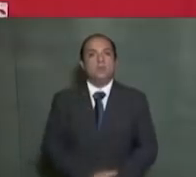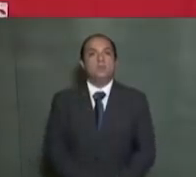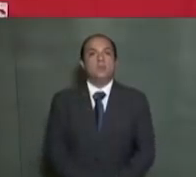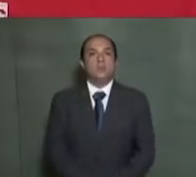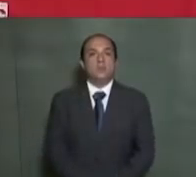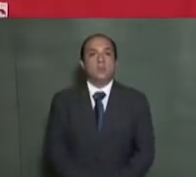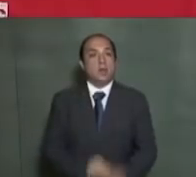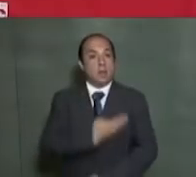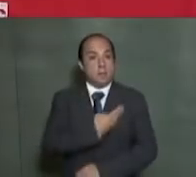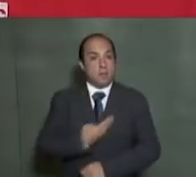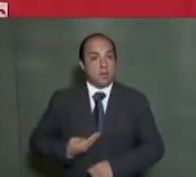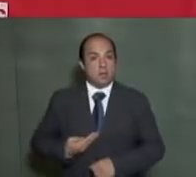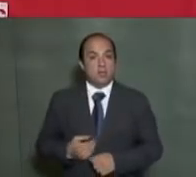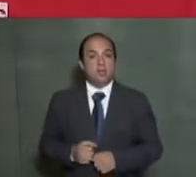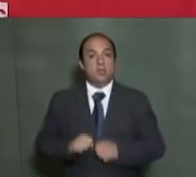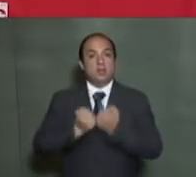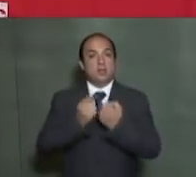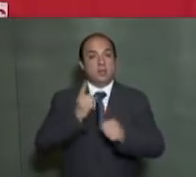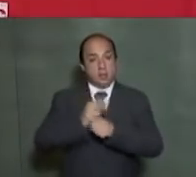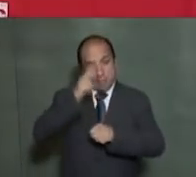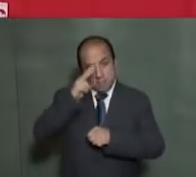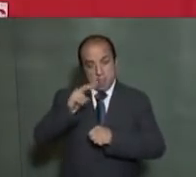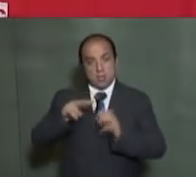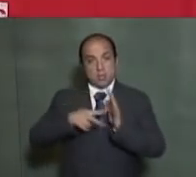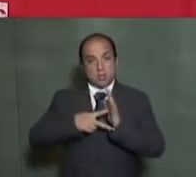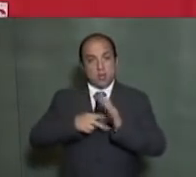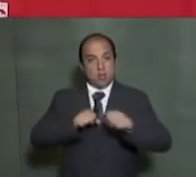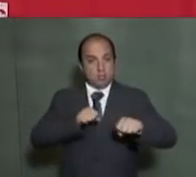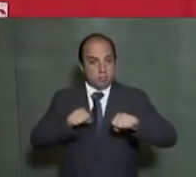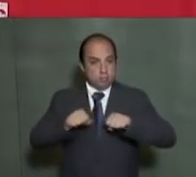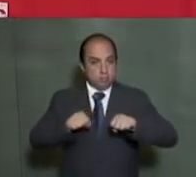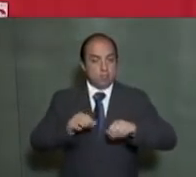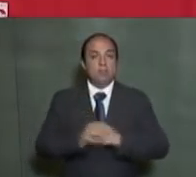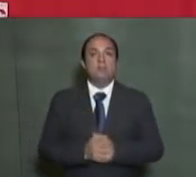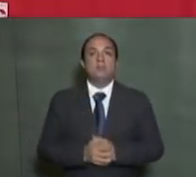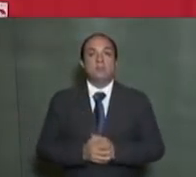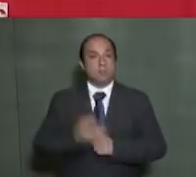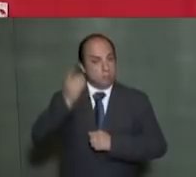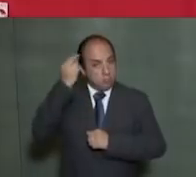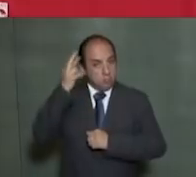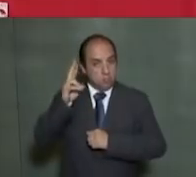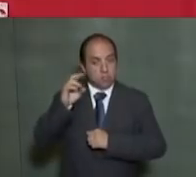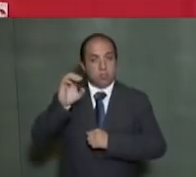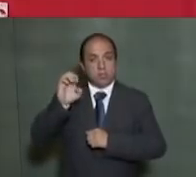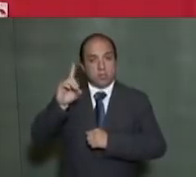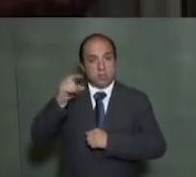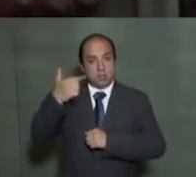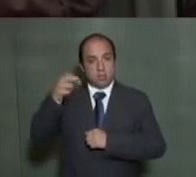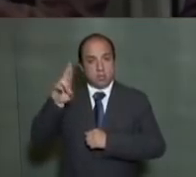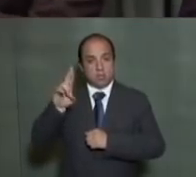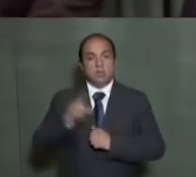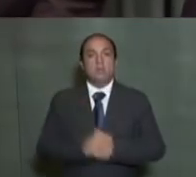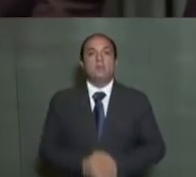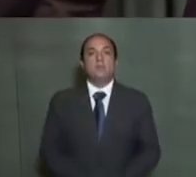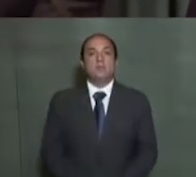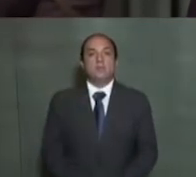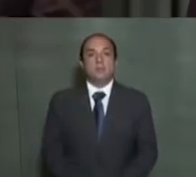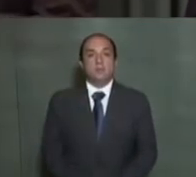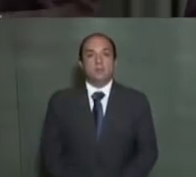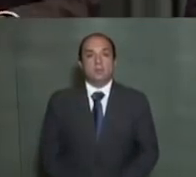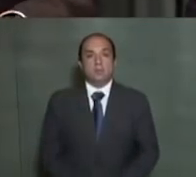El presidente de la Sociedad Mexicana de Ingeniería Sísmica, doctor Edgar Tapia Hernández.